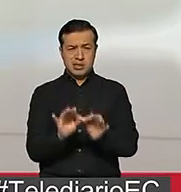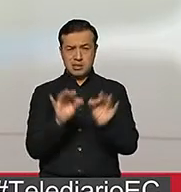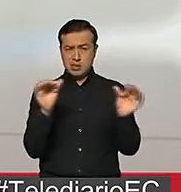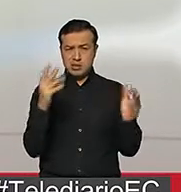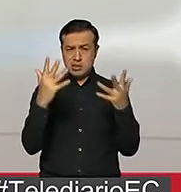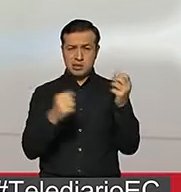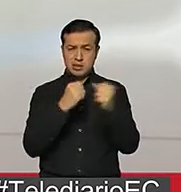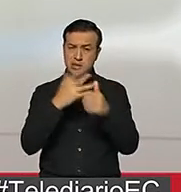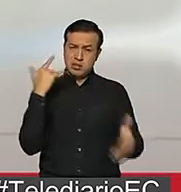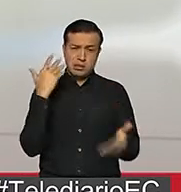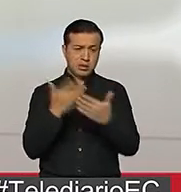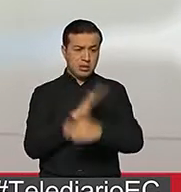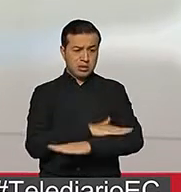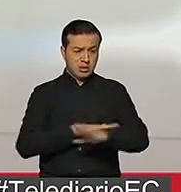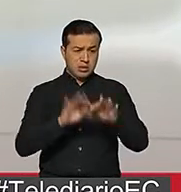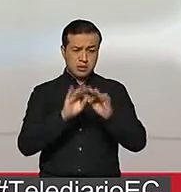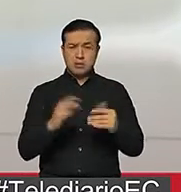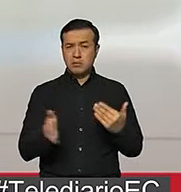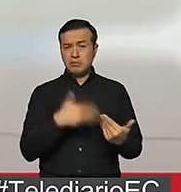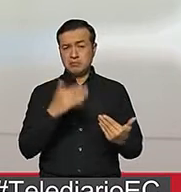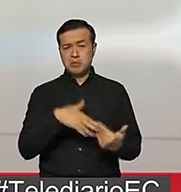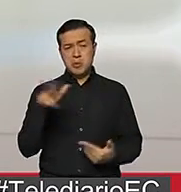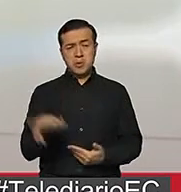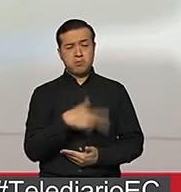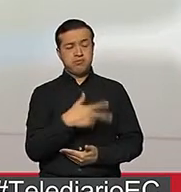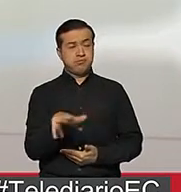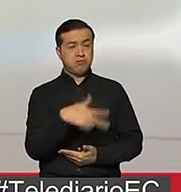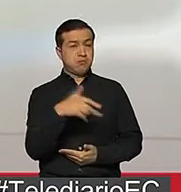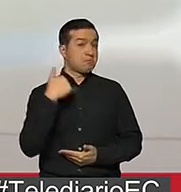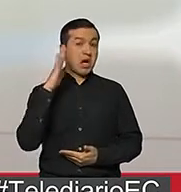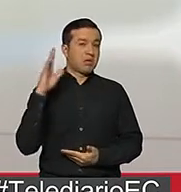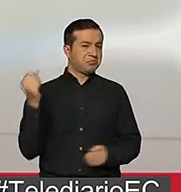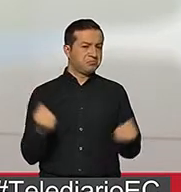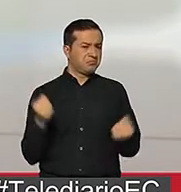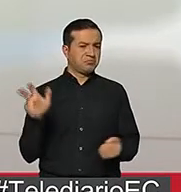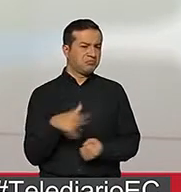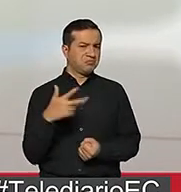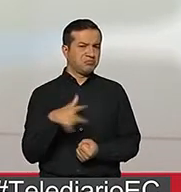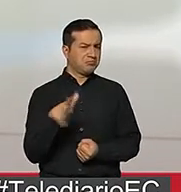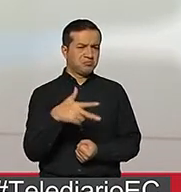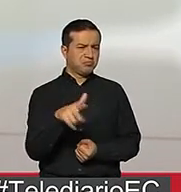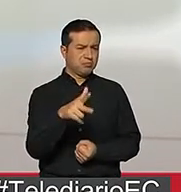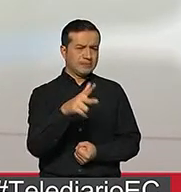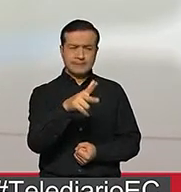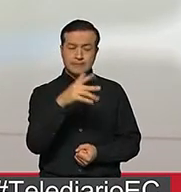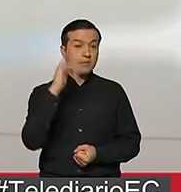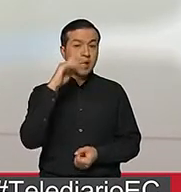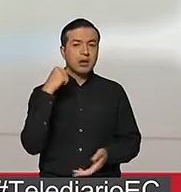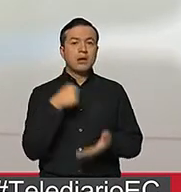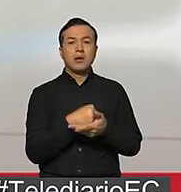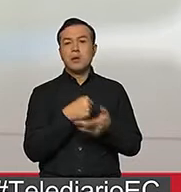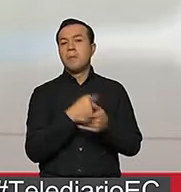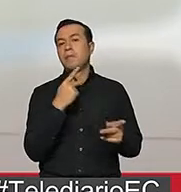últimos 10 años es mucho más fácil incrementar la velocidad de mayor velocidad en mayor proporción posibilidades de que